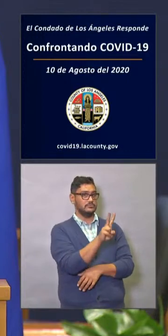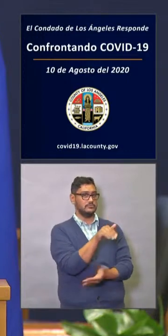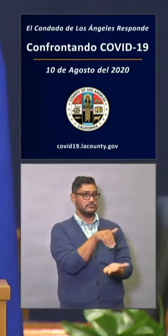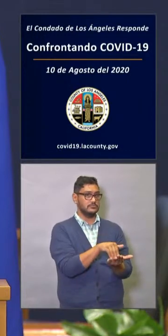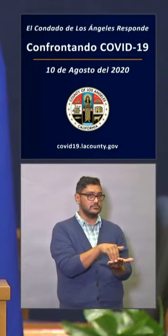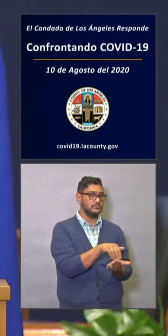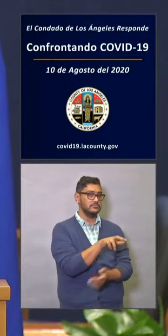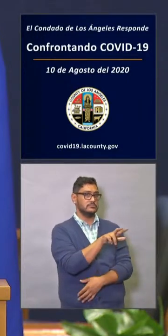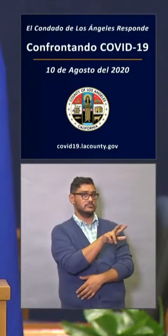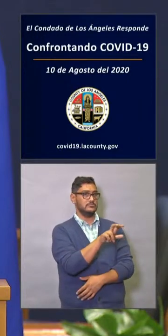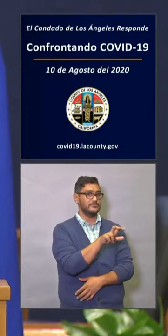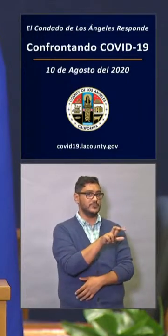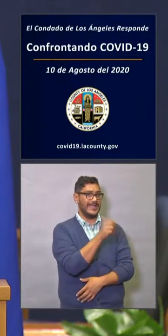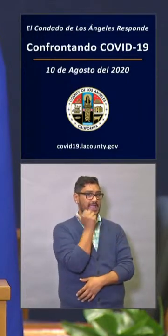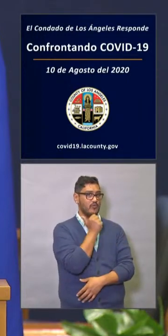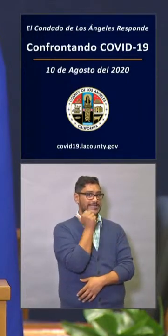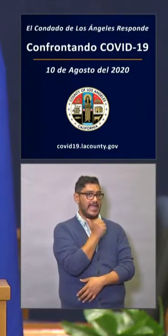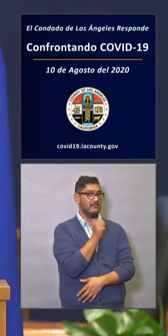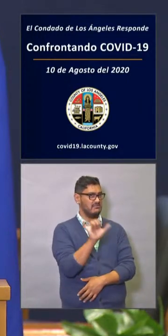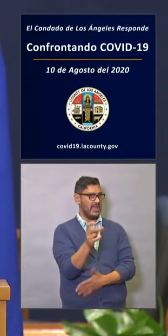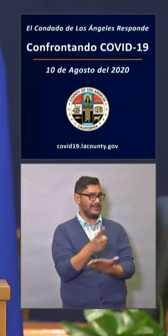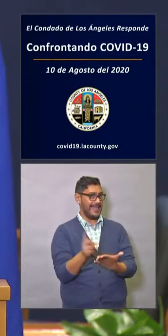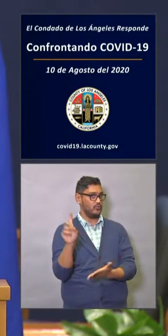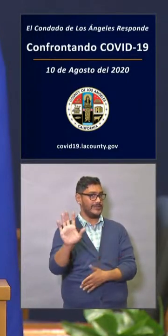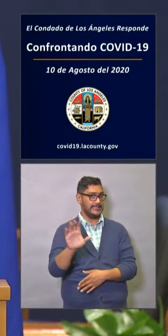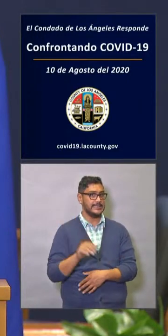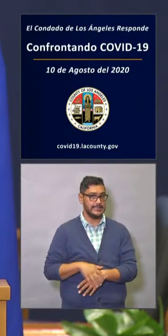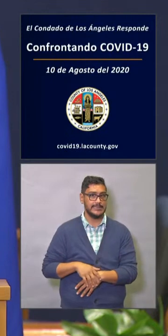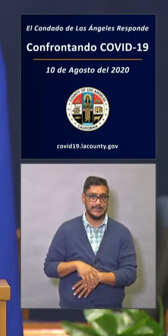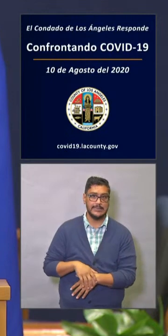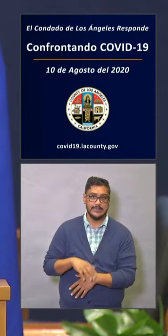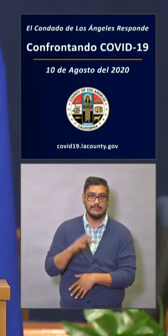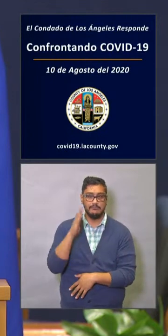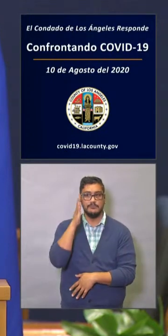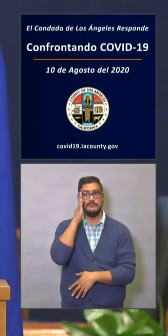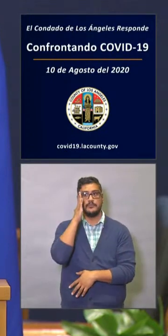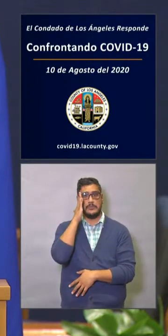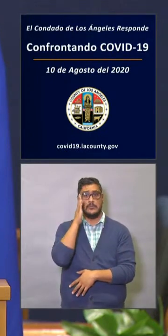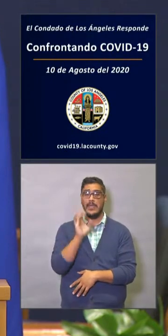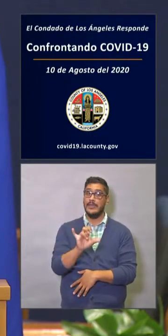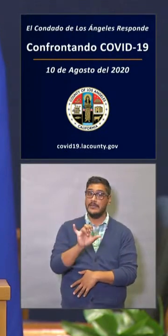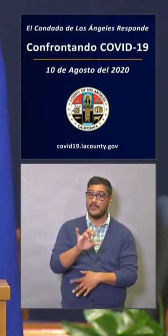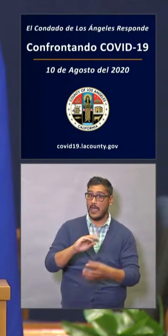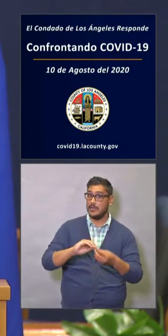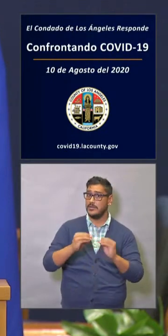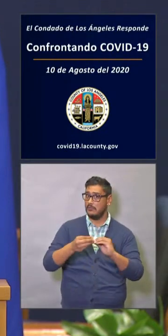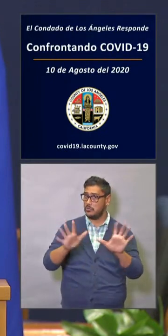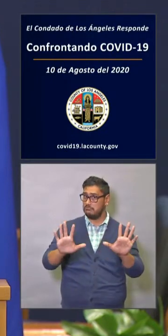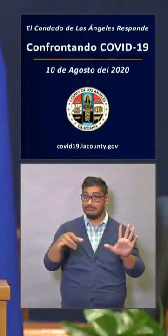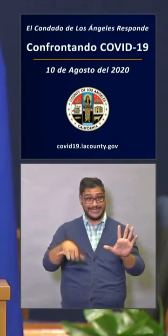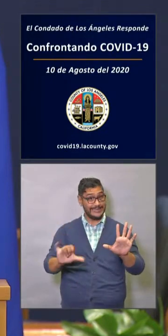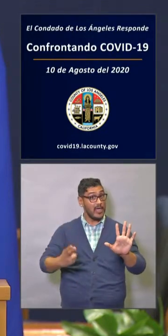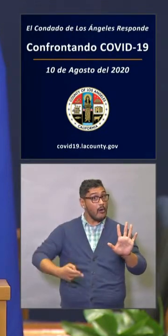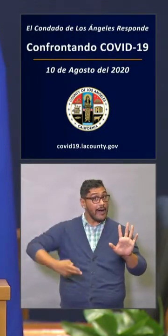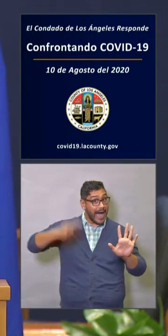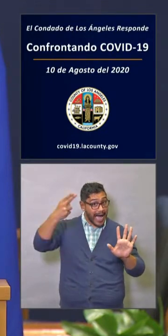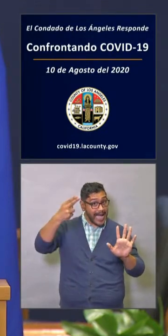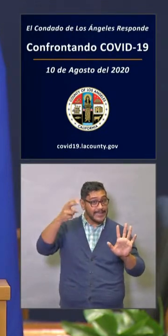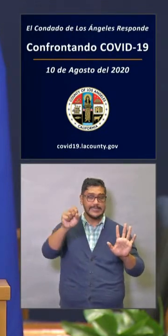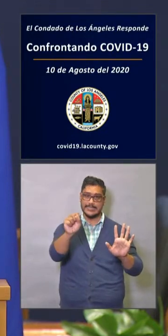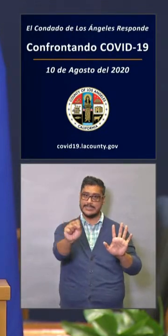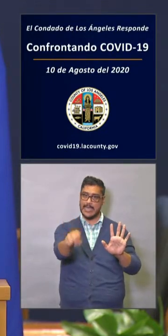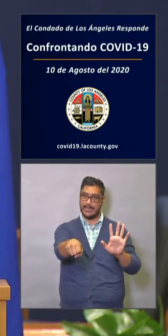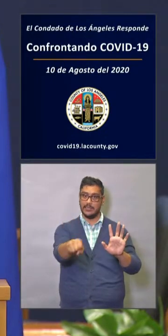nuevos por día durante la semana pasada. Este sigue siendo un número muy alto, pero